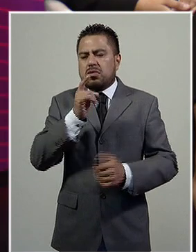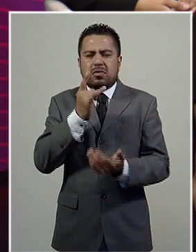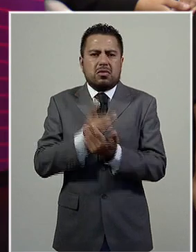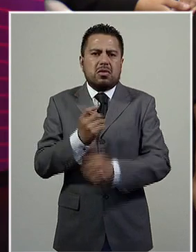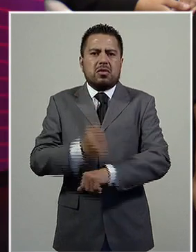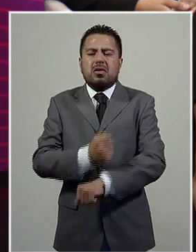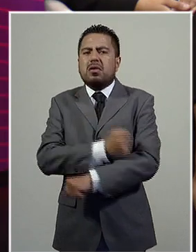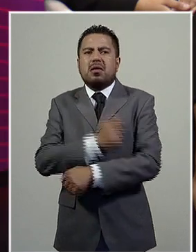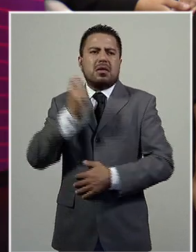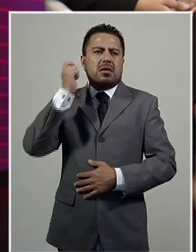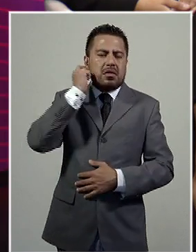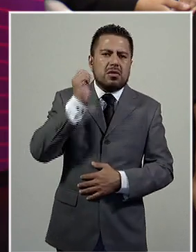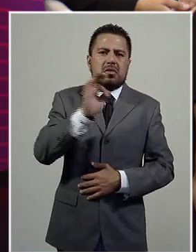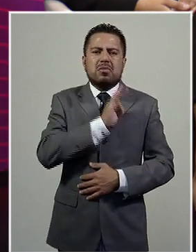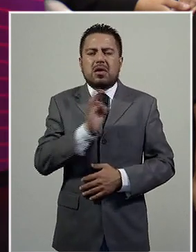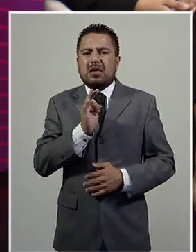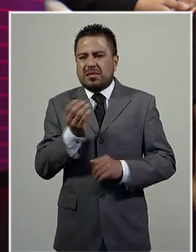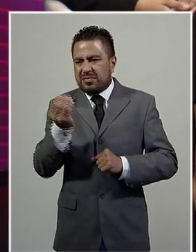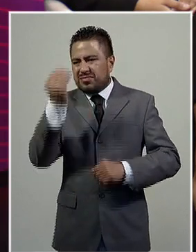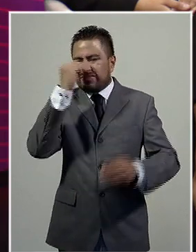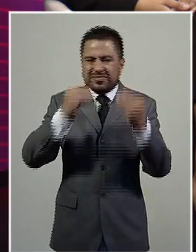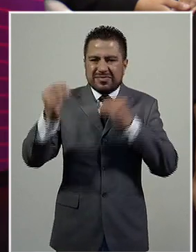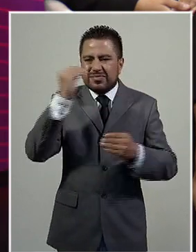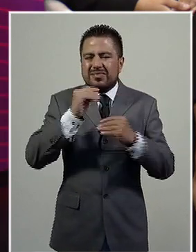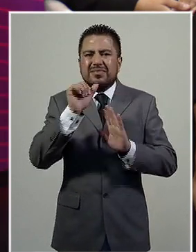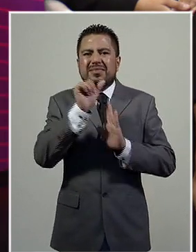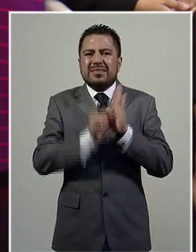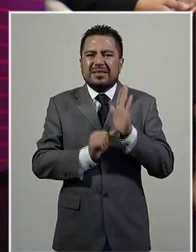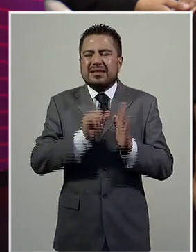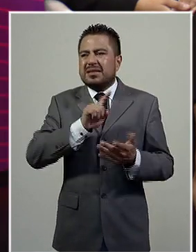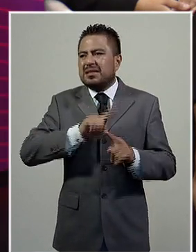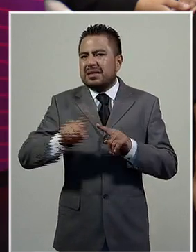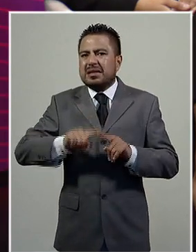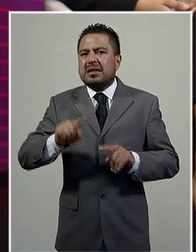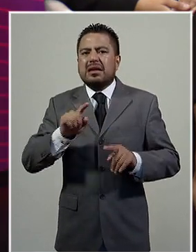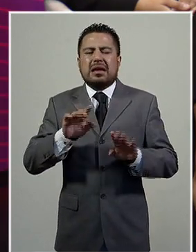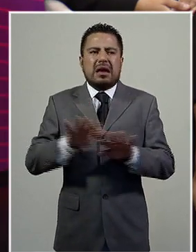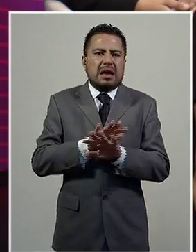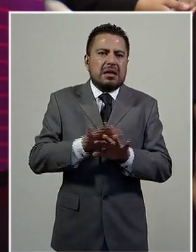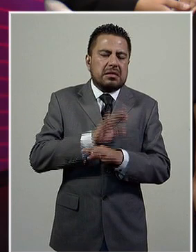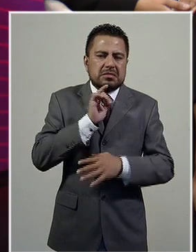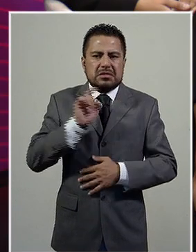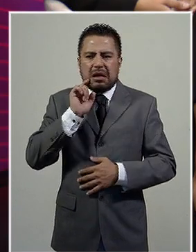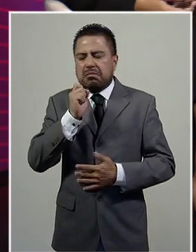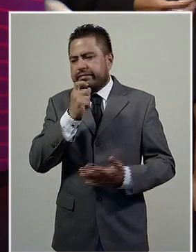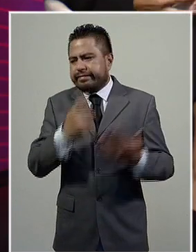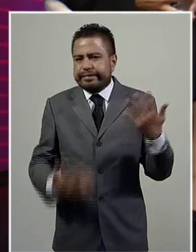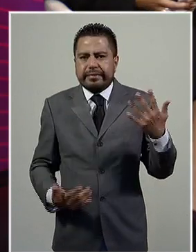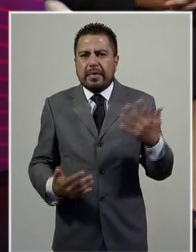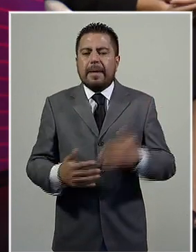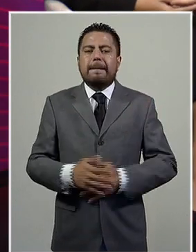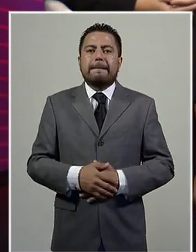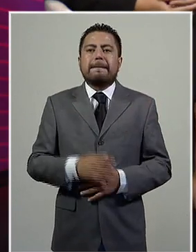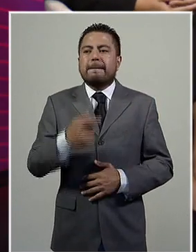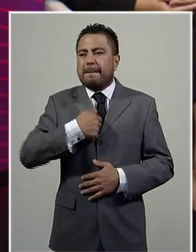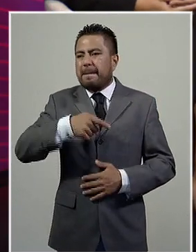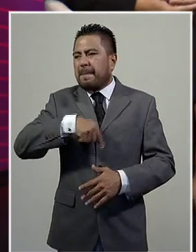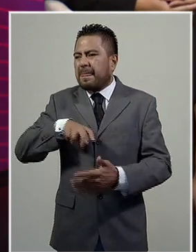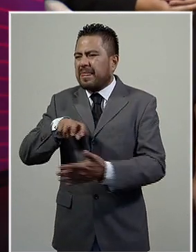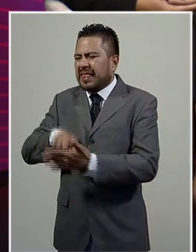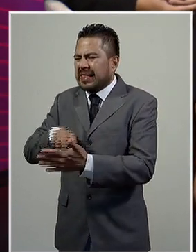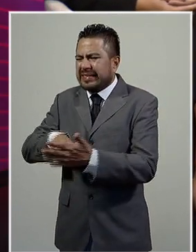tatuaje, una perforación, también puede ser un implante, también puede ser una cirugía estética, puede ser cambio de sexo, etcétera, ¿no? Estamos educando a